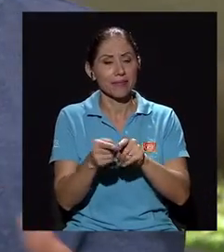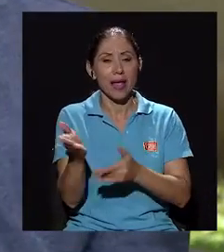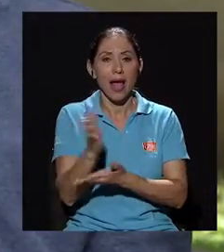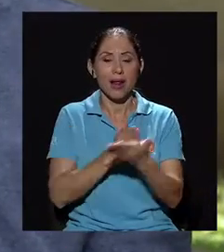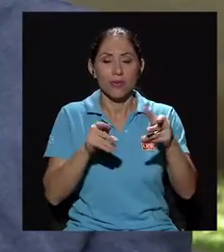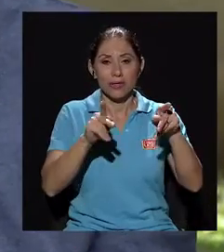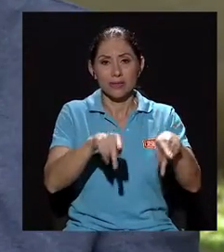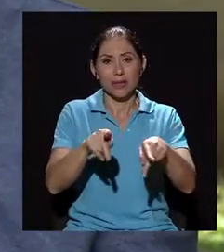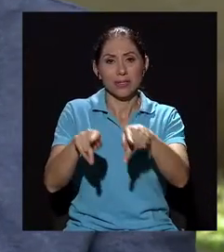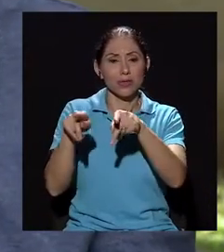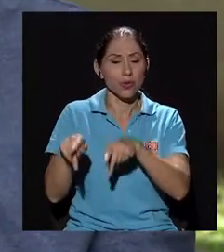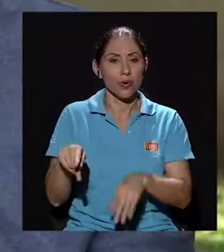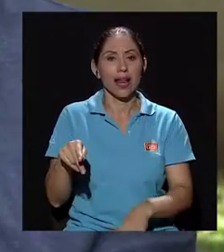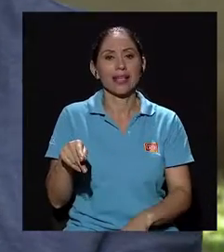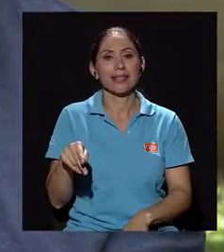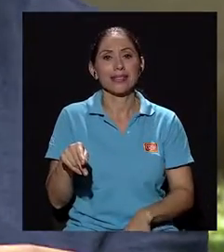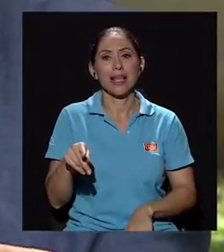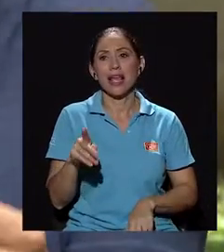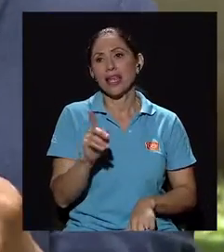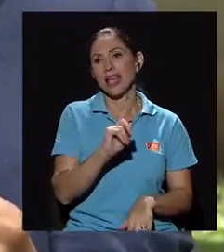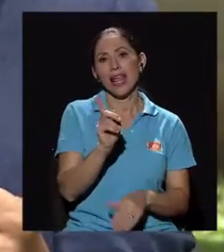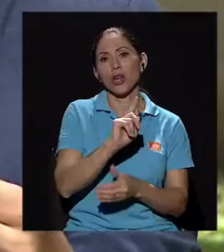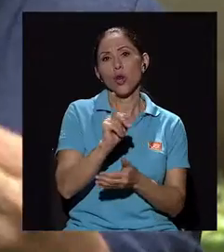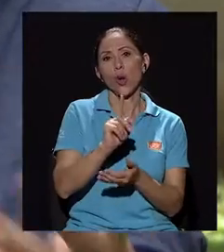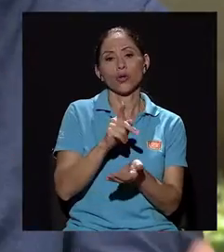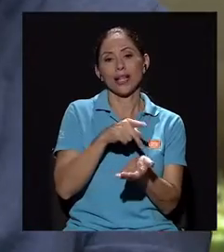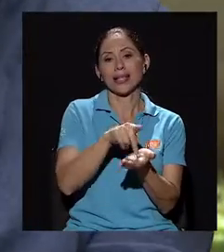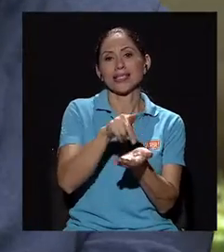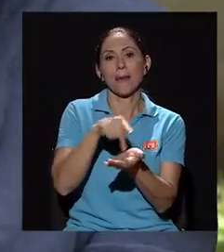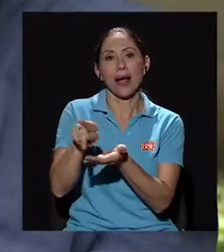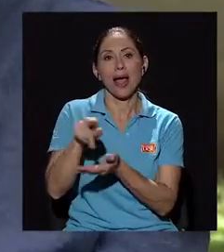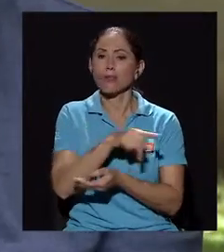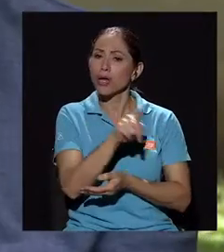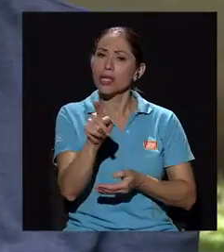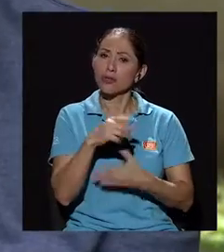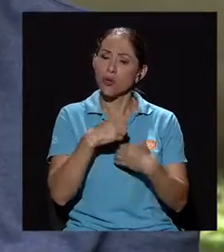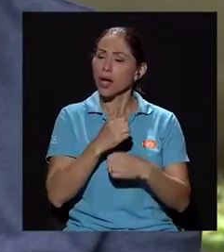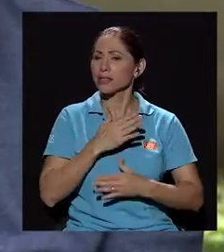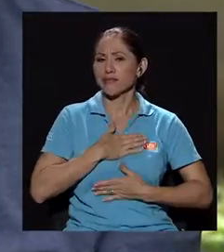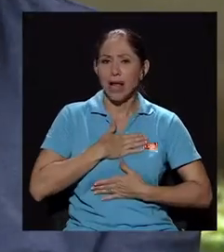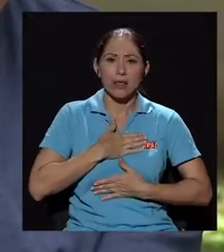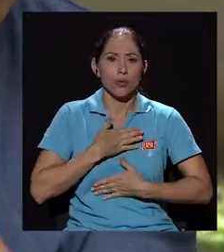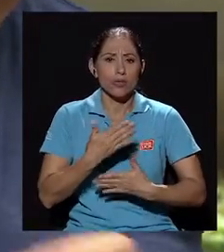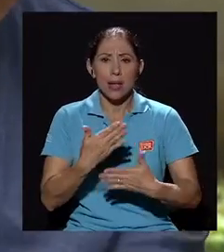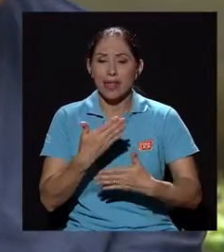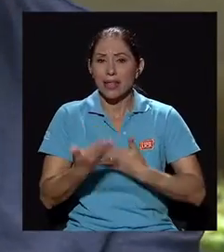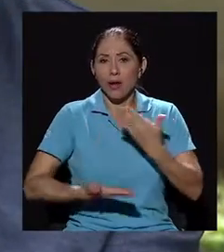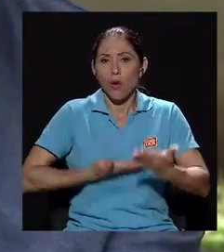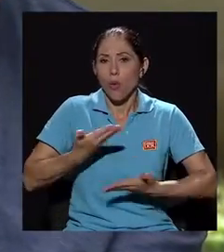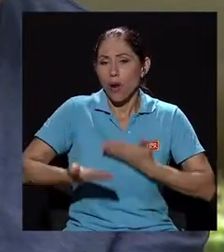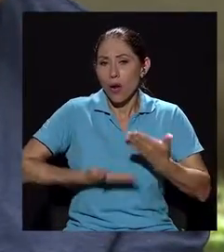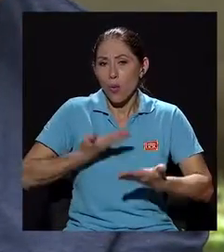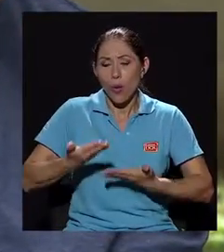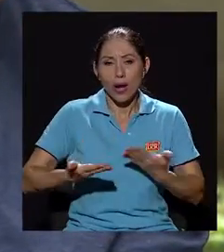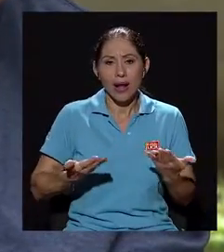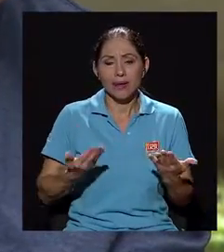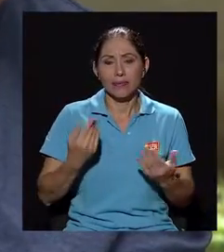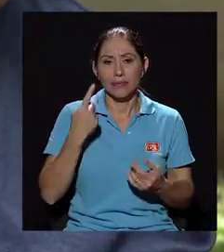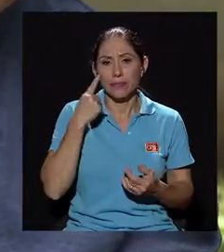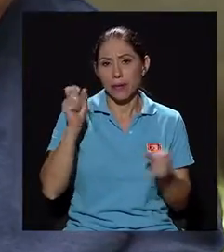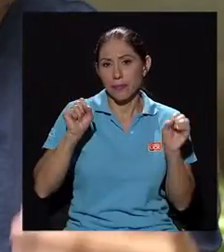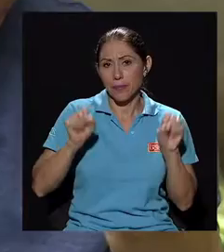no necesariamente se les está pagando, sino lo hacen altruistamente, ¿verdad? Colaboran en poder, qué sé